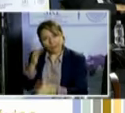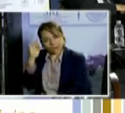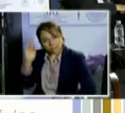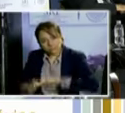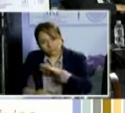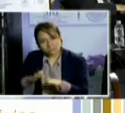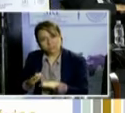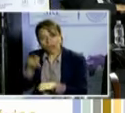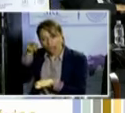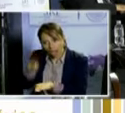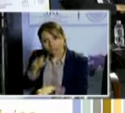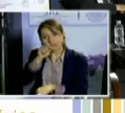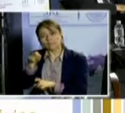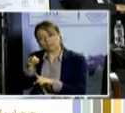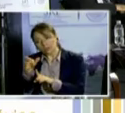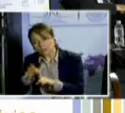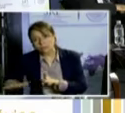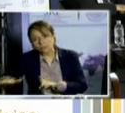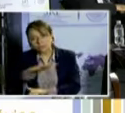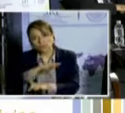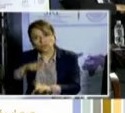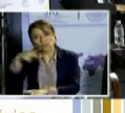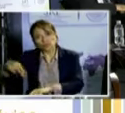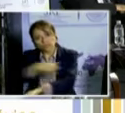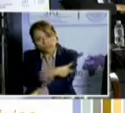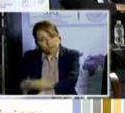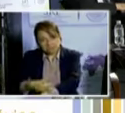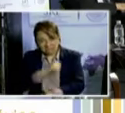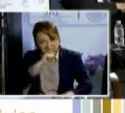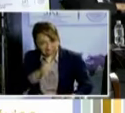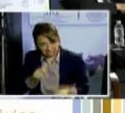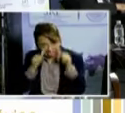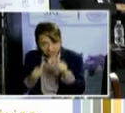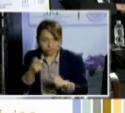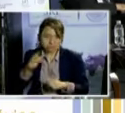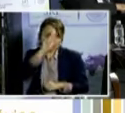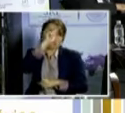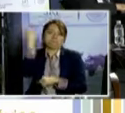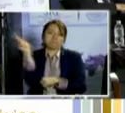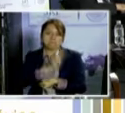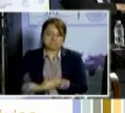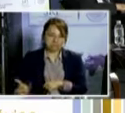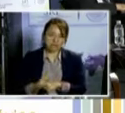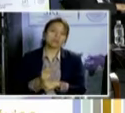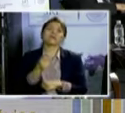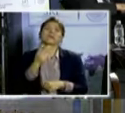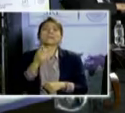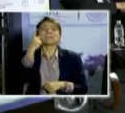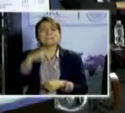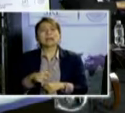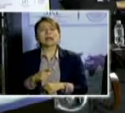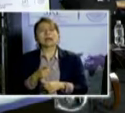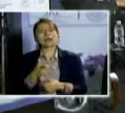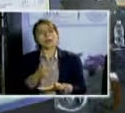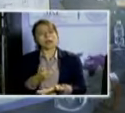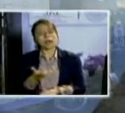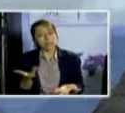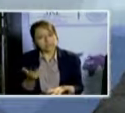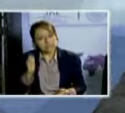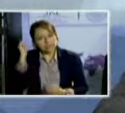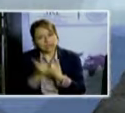modelos, el Programa Nacional de Prevención de la Violencia y del Delito. Creo que es